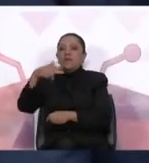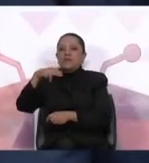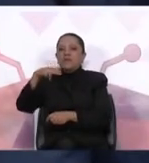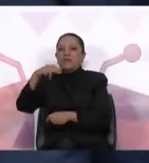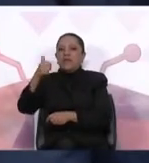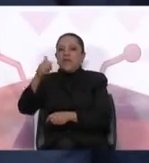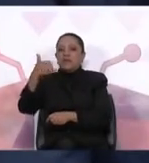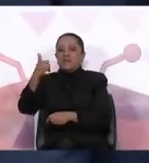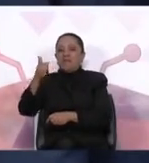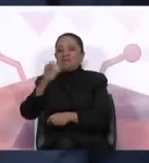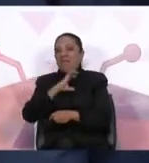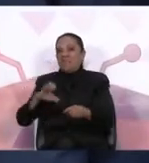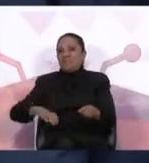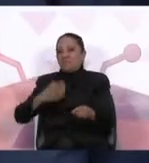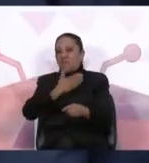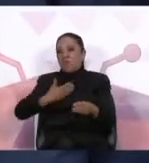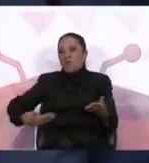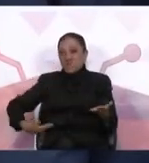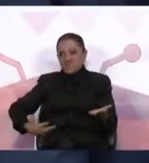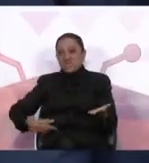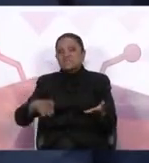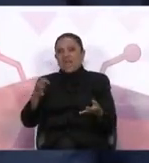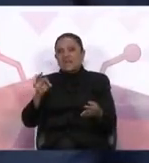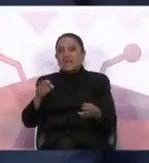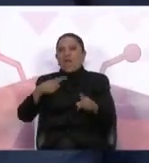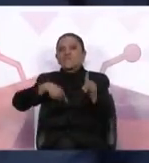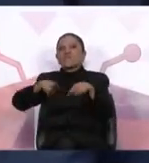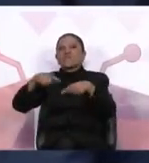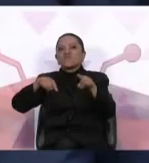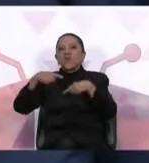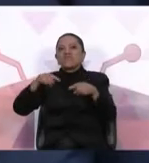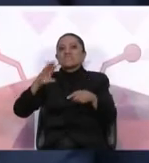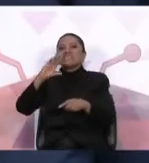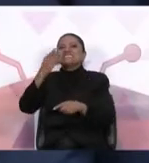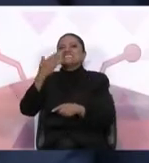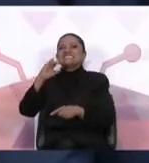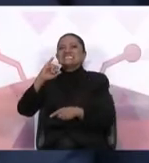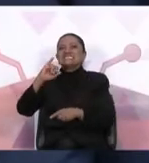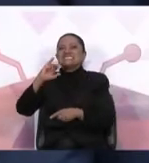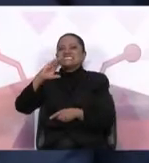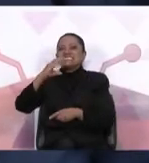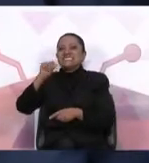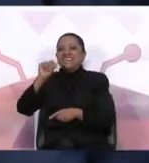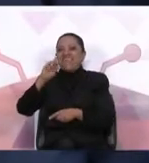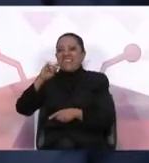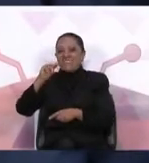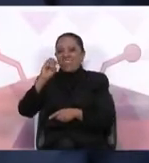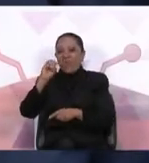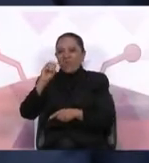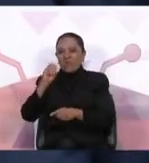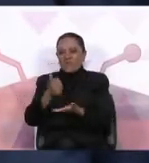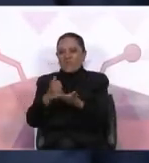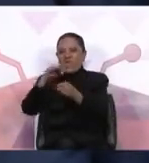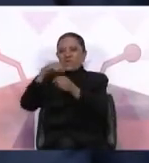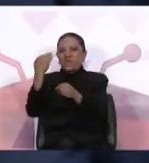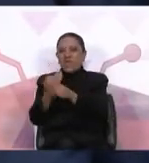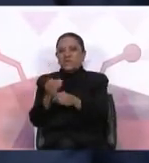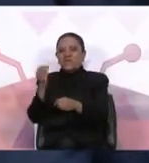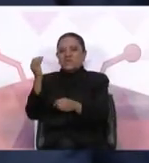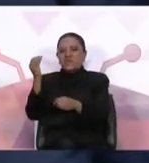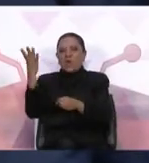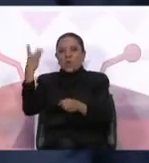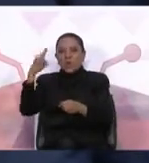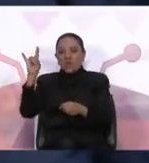futbolista el 'chicharito' ayuntamiento de cuernavaca abandonado